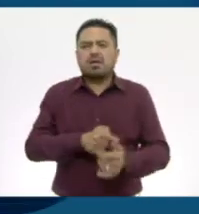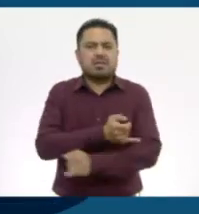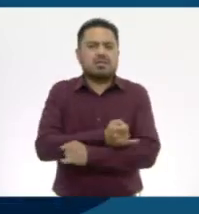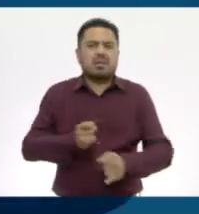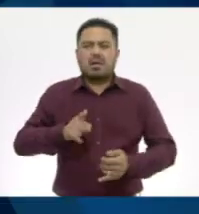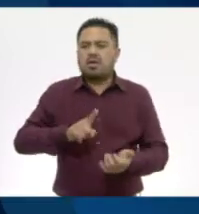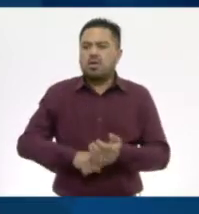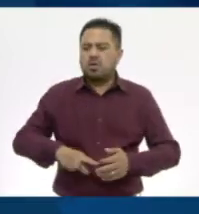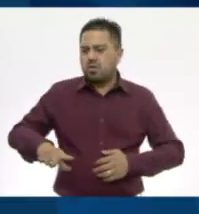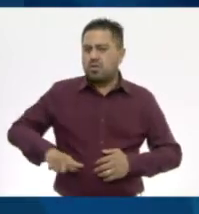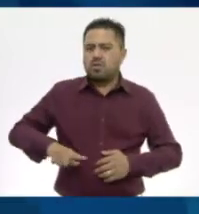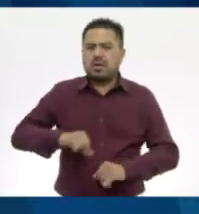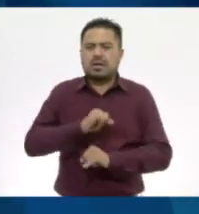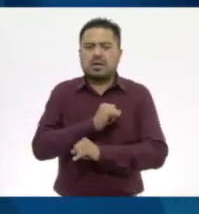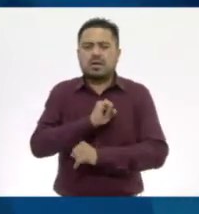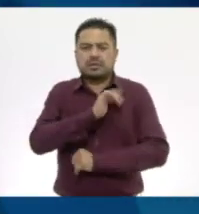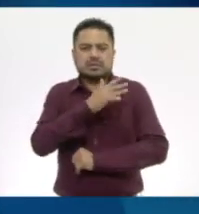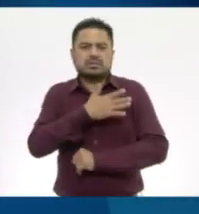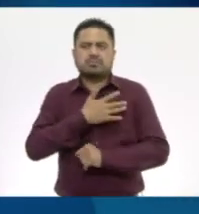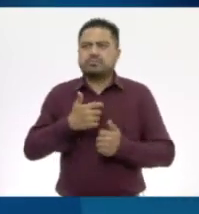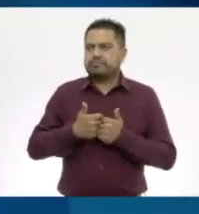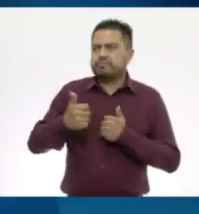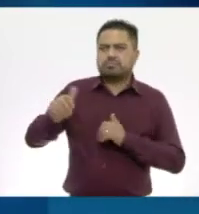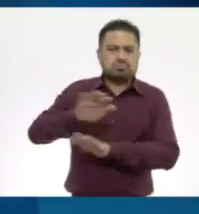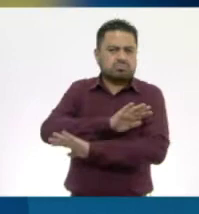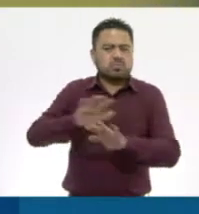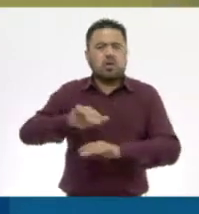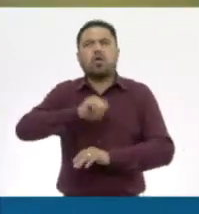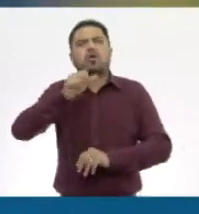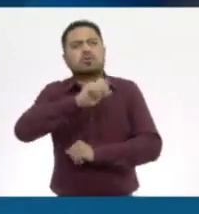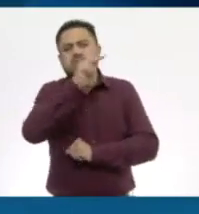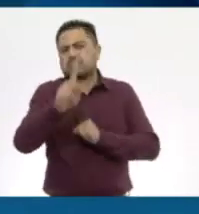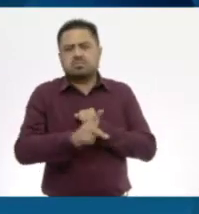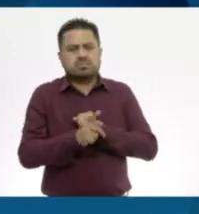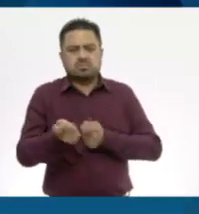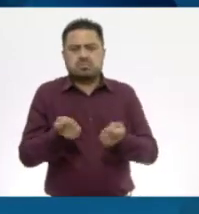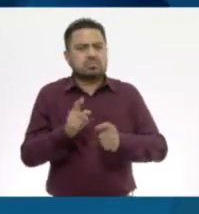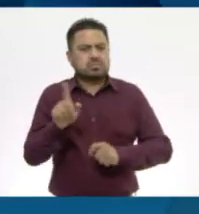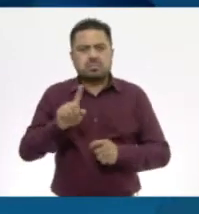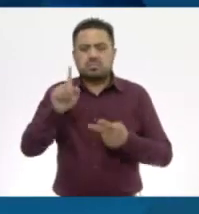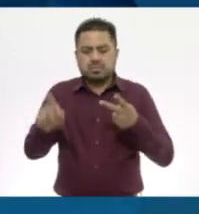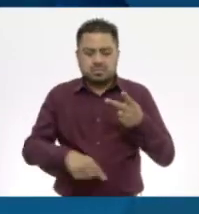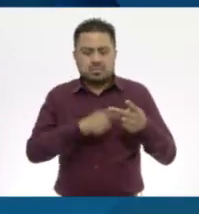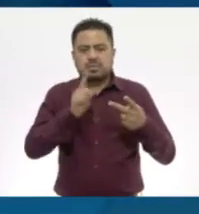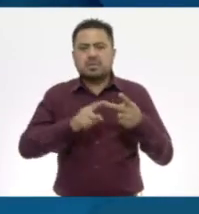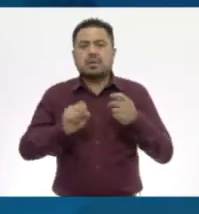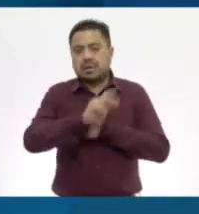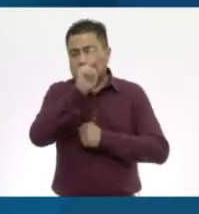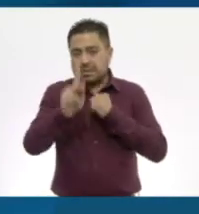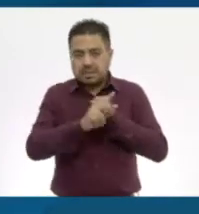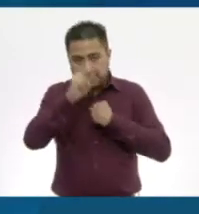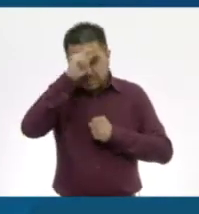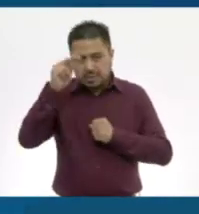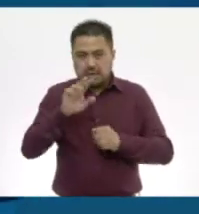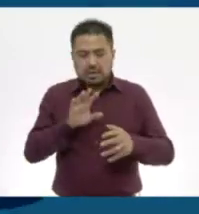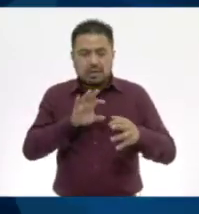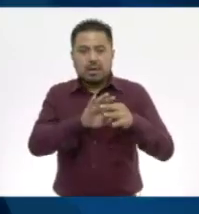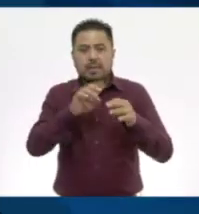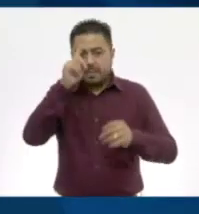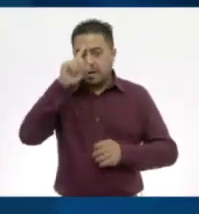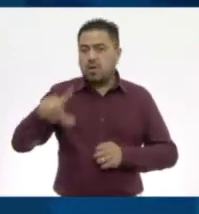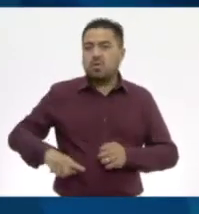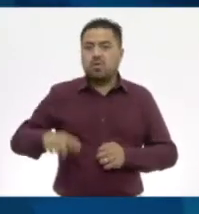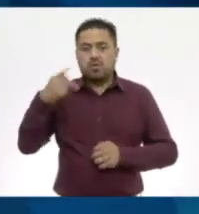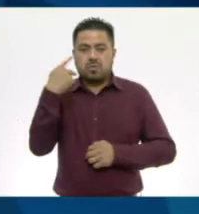del gobierno español y de cualquier otra potencia. Segundo, la nación mexicana adopta para su